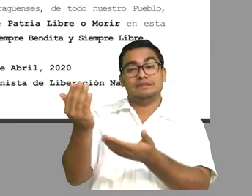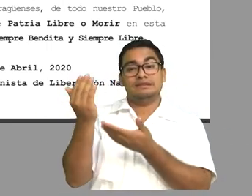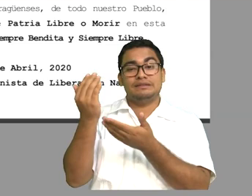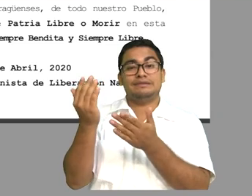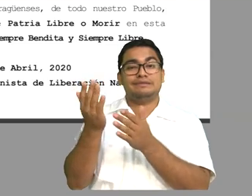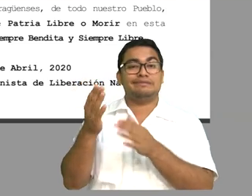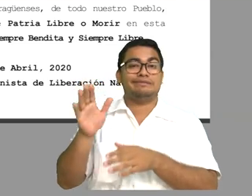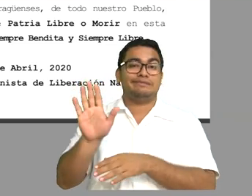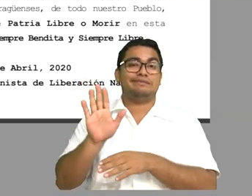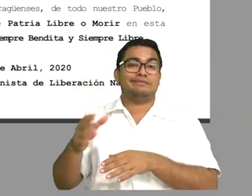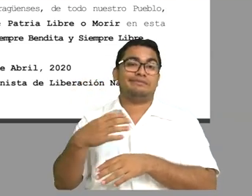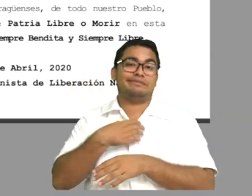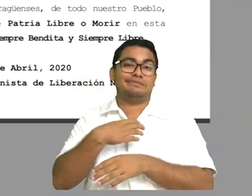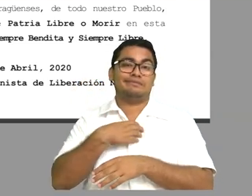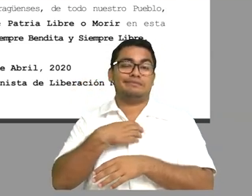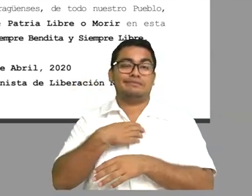familiares.